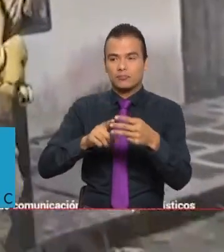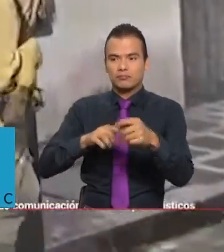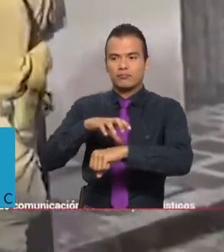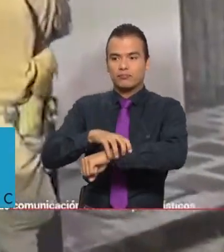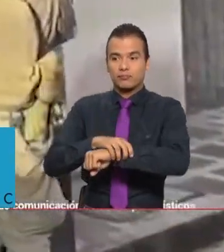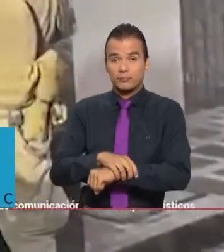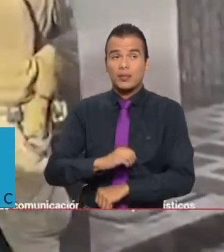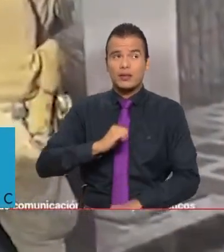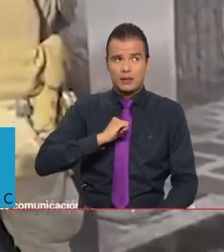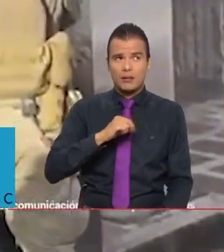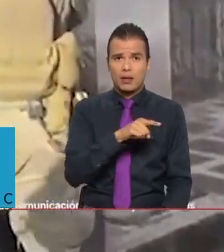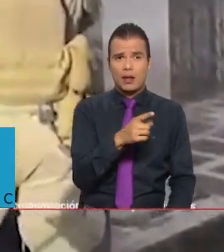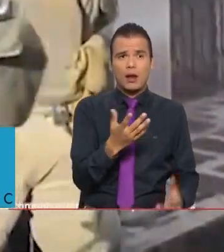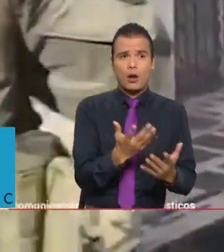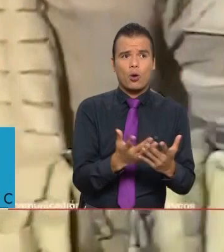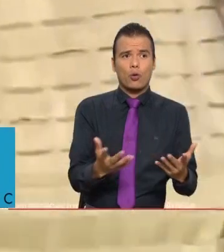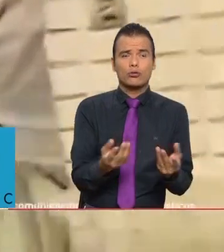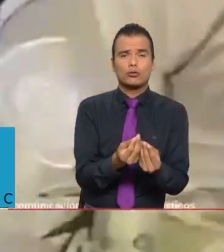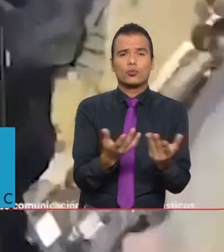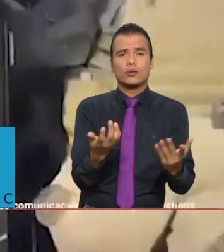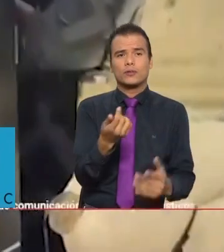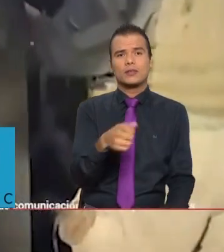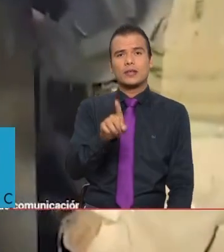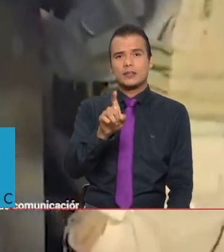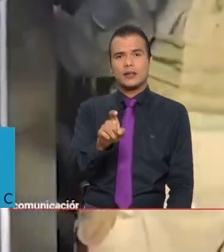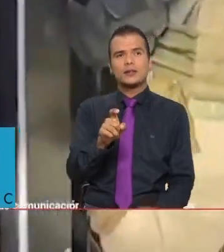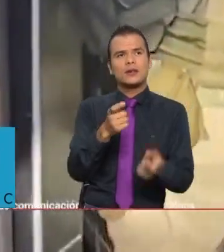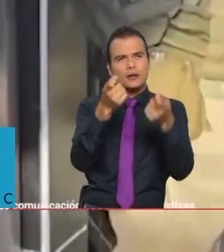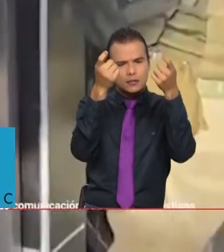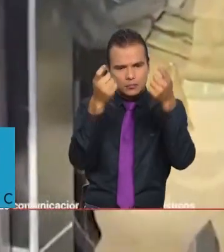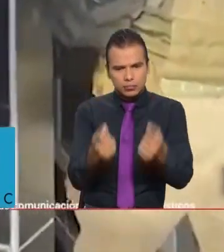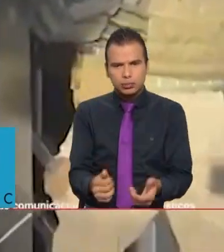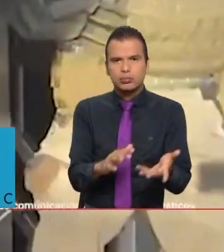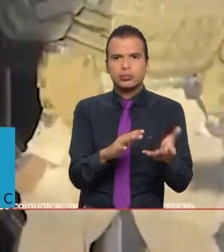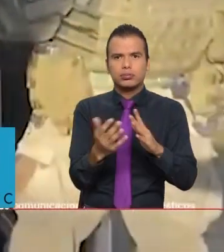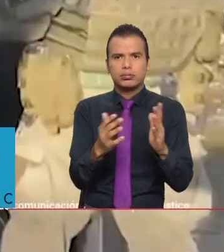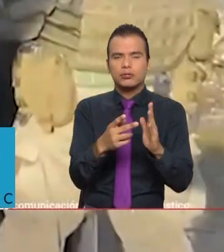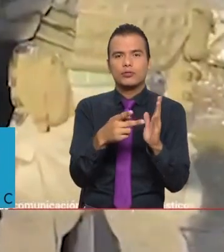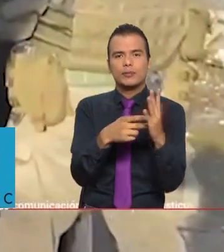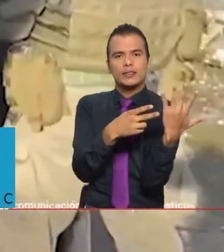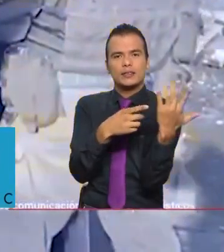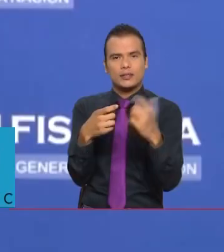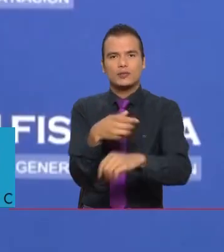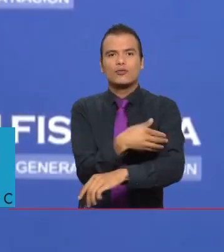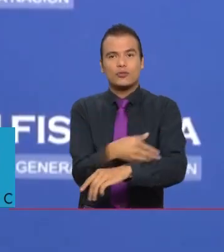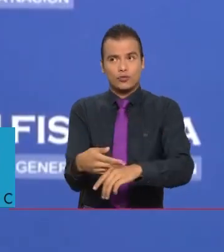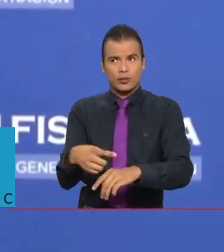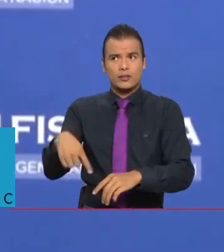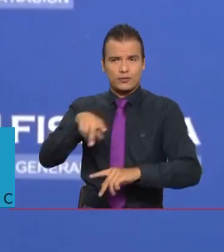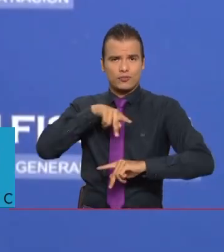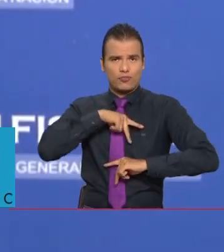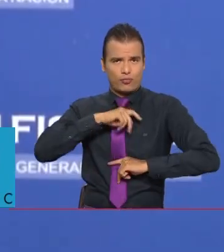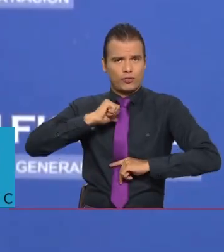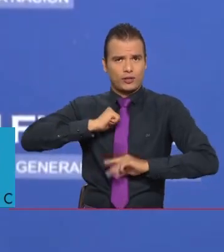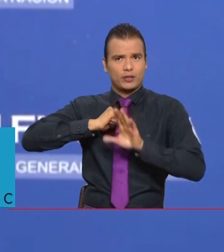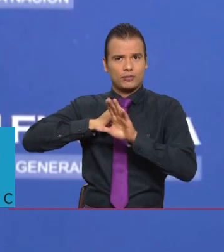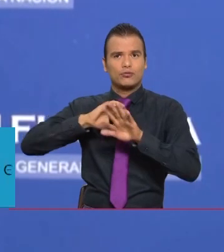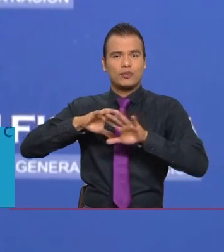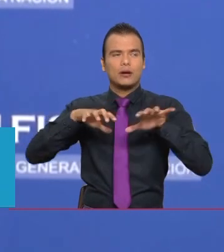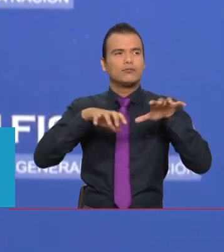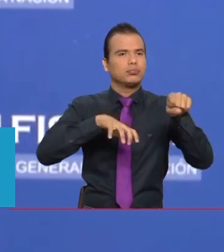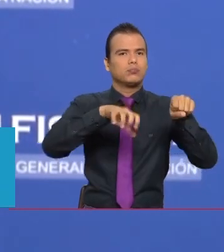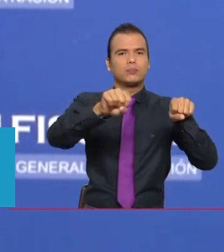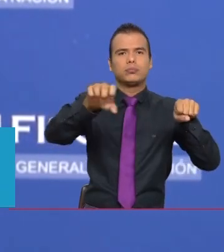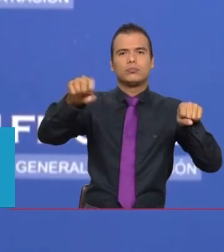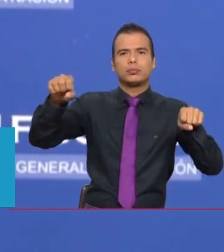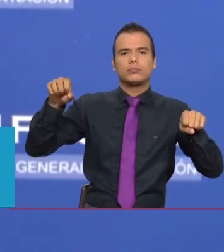cabecillas, avaluados en 2.600 millones de pesos, se aplicó la extinción de dominio. La Sociedad de Activos Especiales